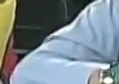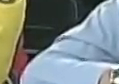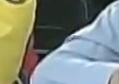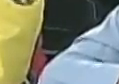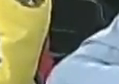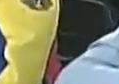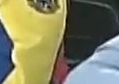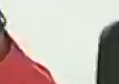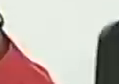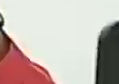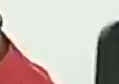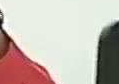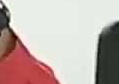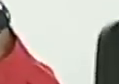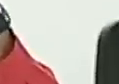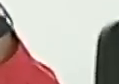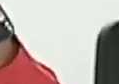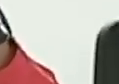recibiendo pues,